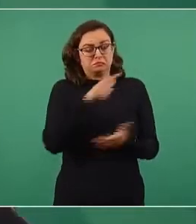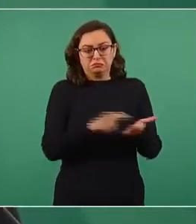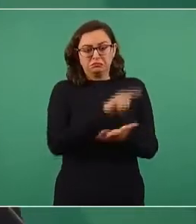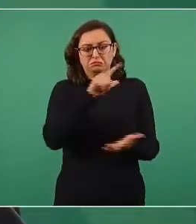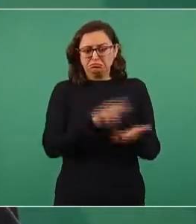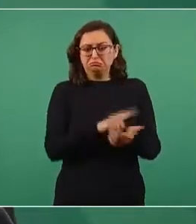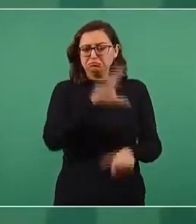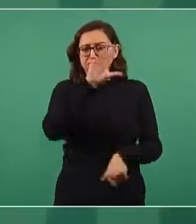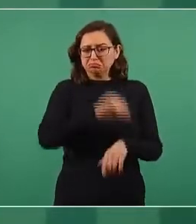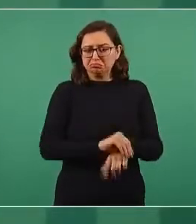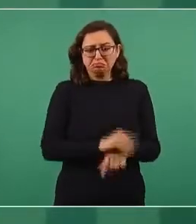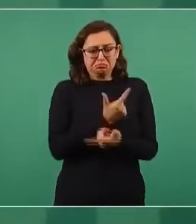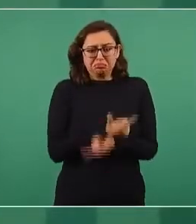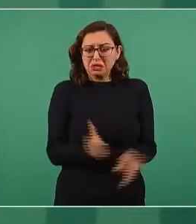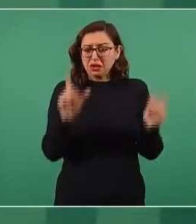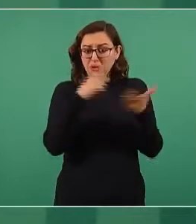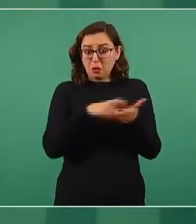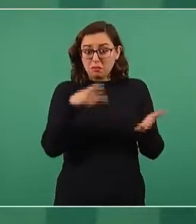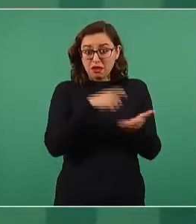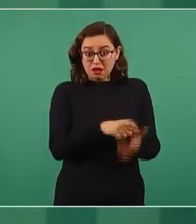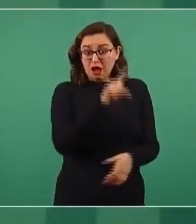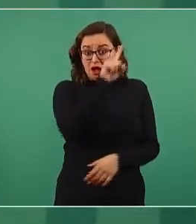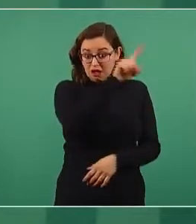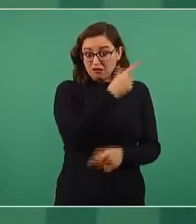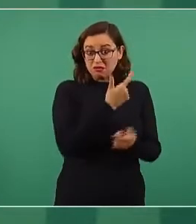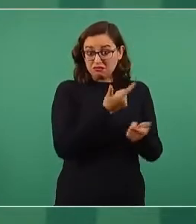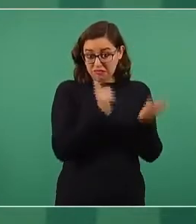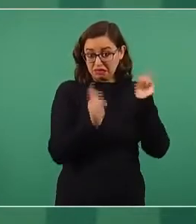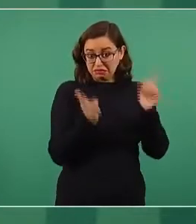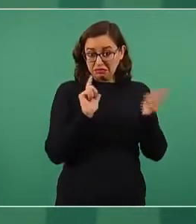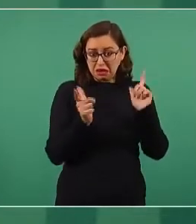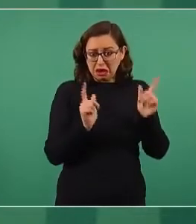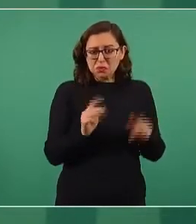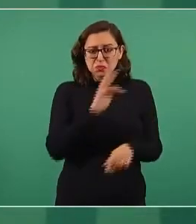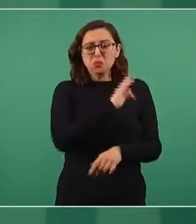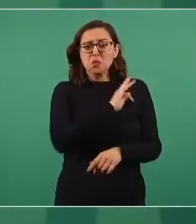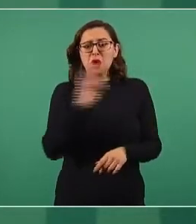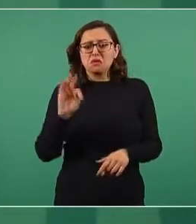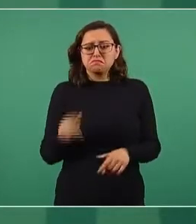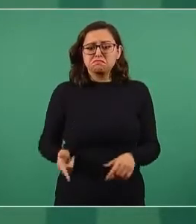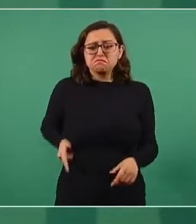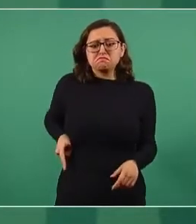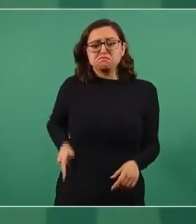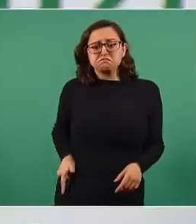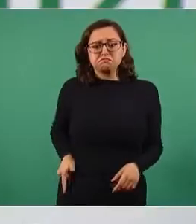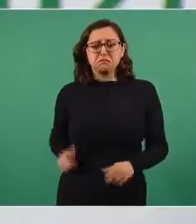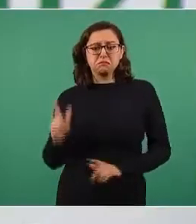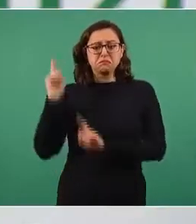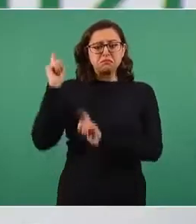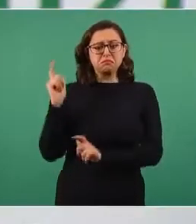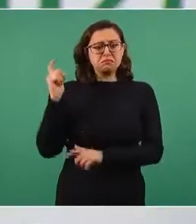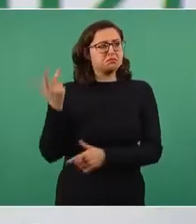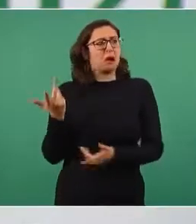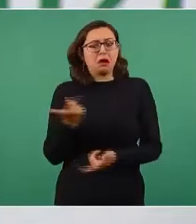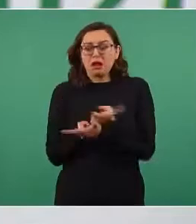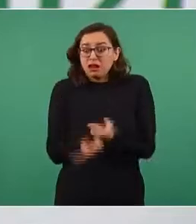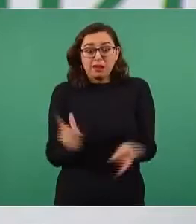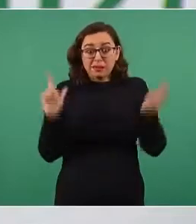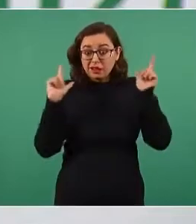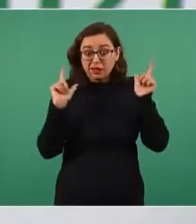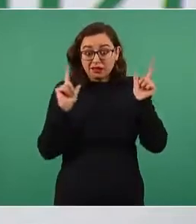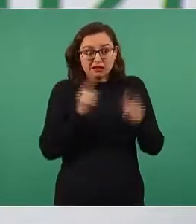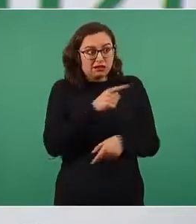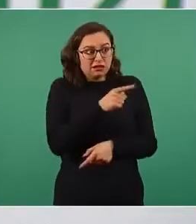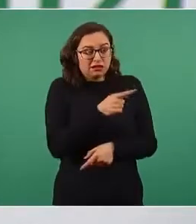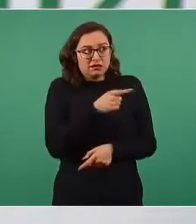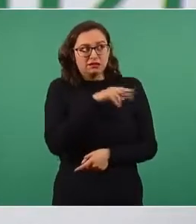ningún requisito para que tengas armas en la calle. Esto acaba de pasar. Entonces, ese es un